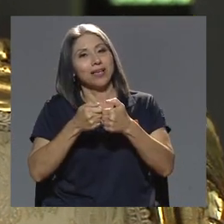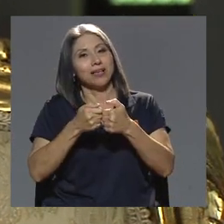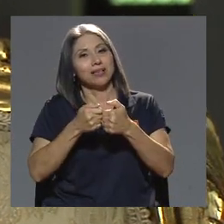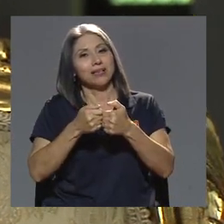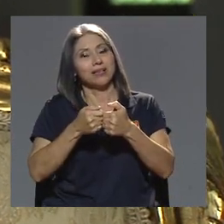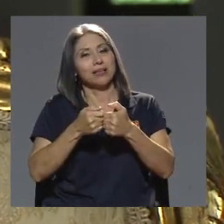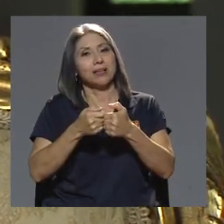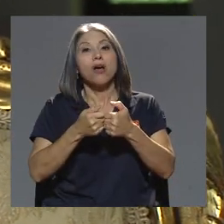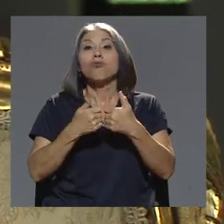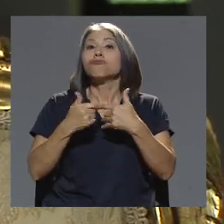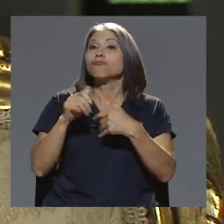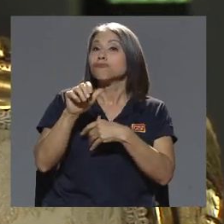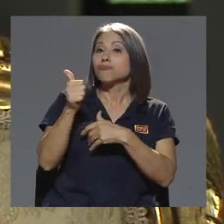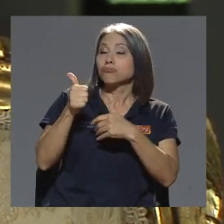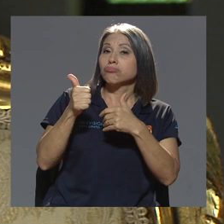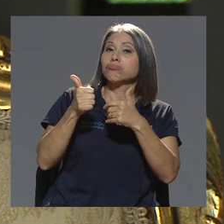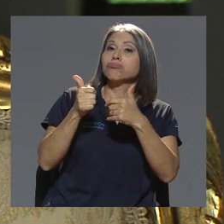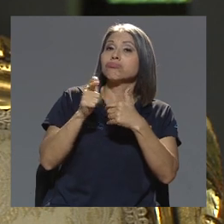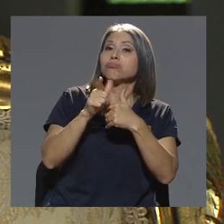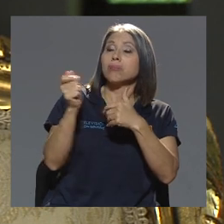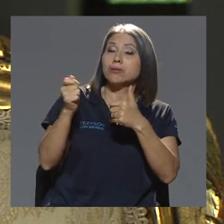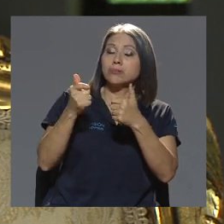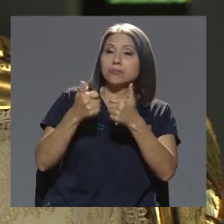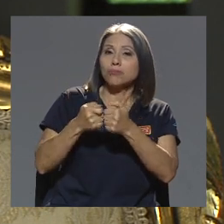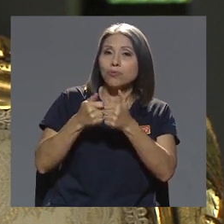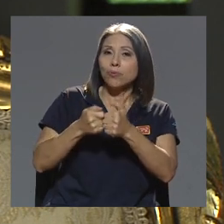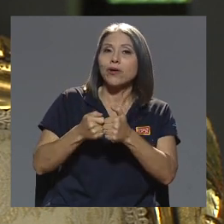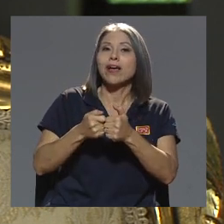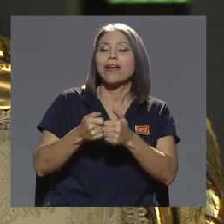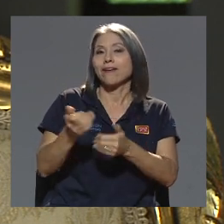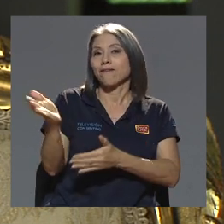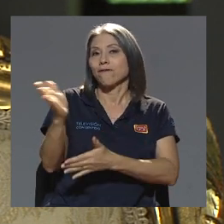realmente rápido. Fue algo